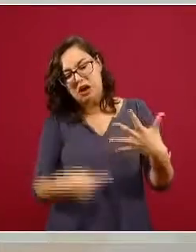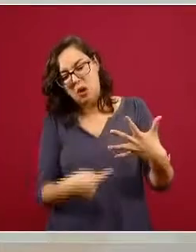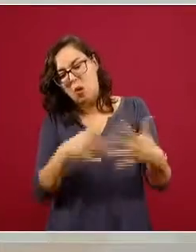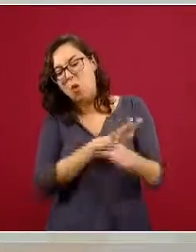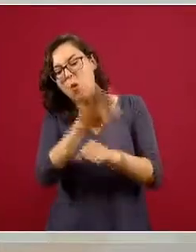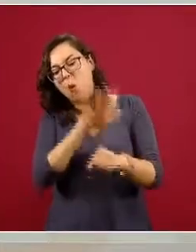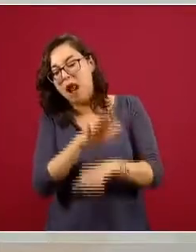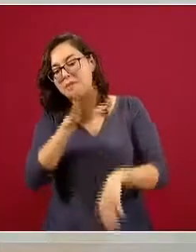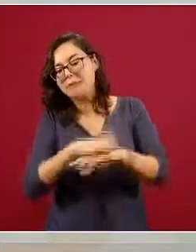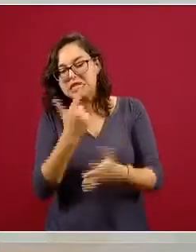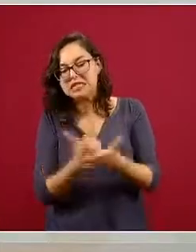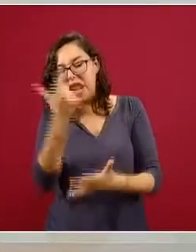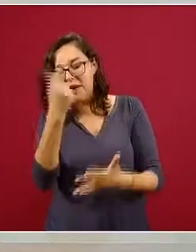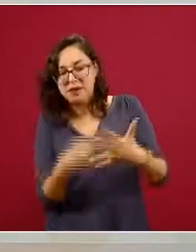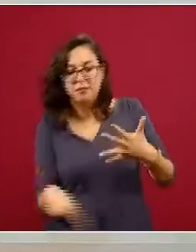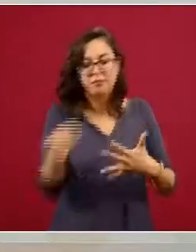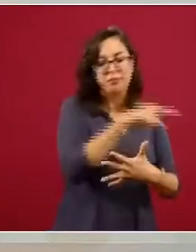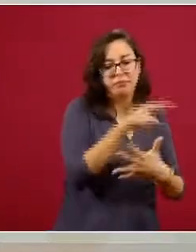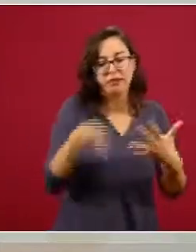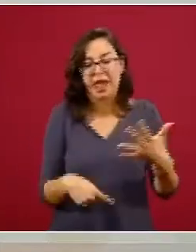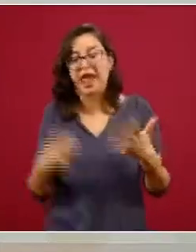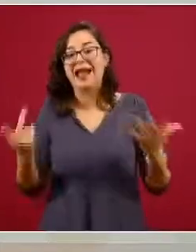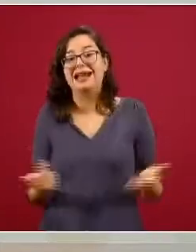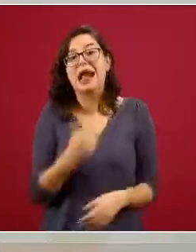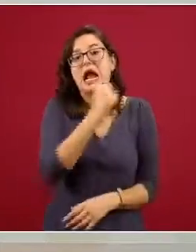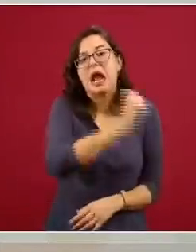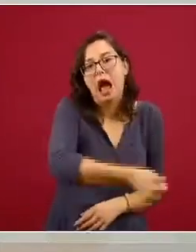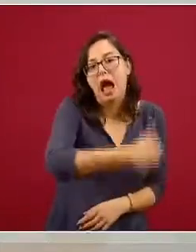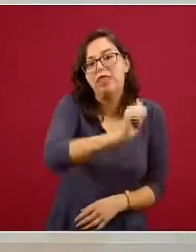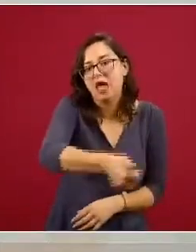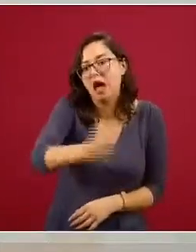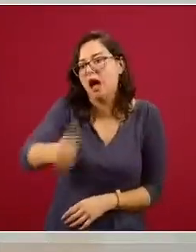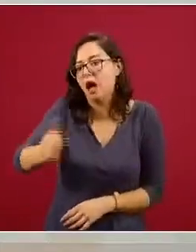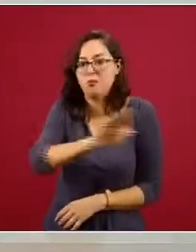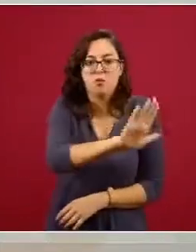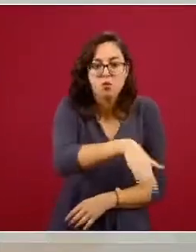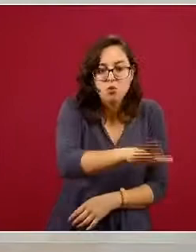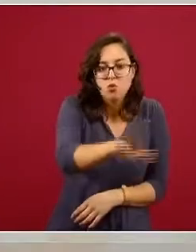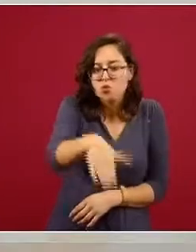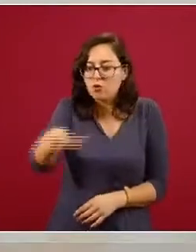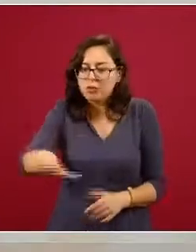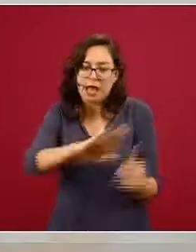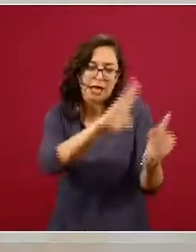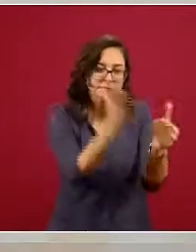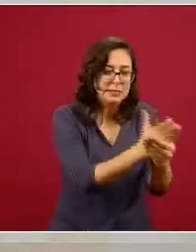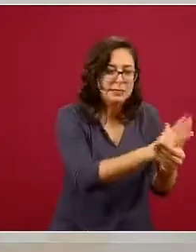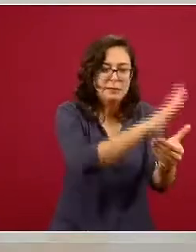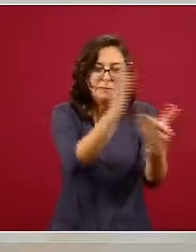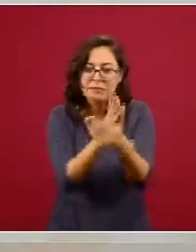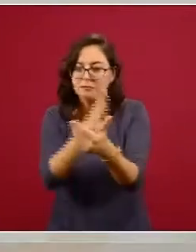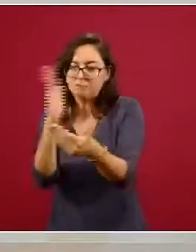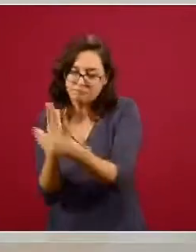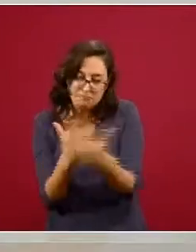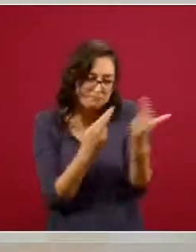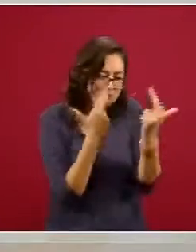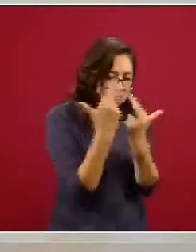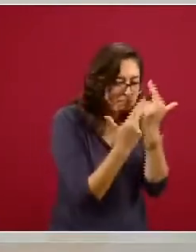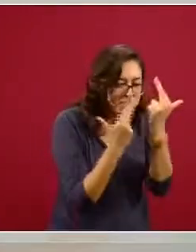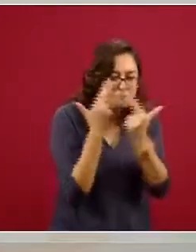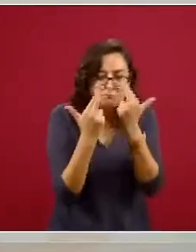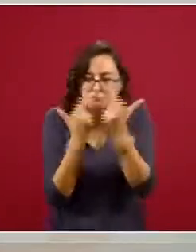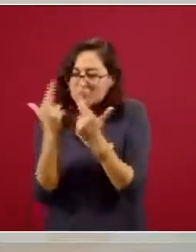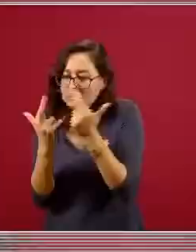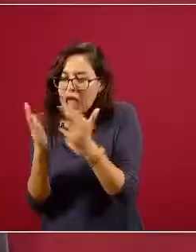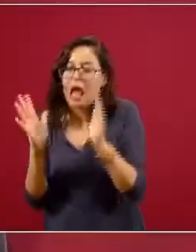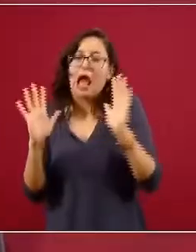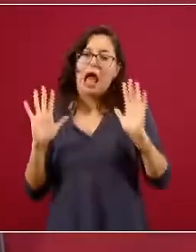Digo, esto al final, si uno revisa el expediente con más cuidado y se define con un comité de expertos, puede